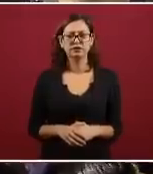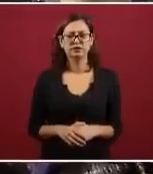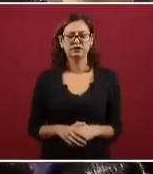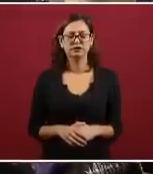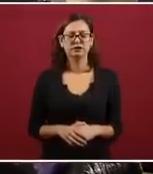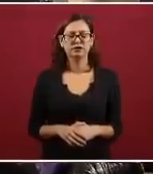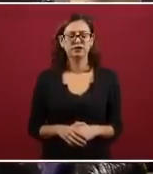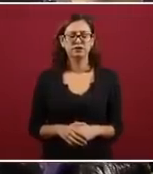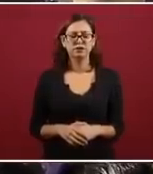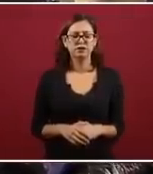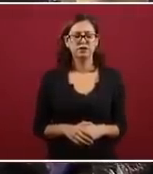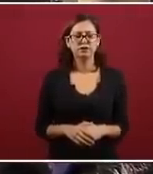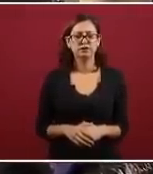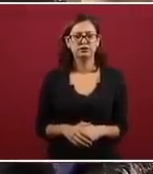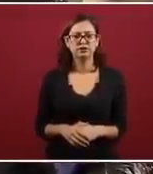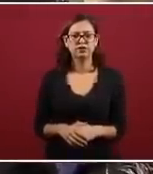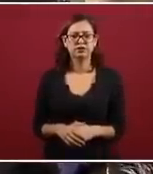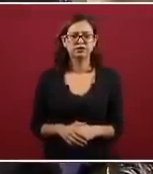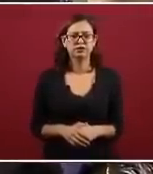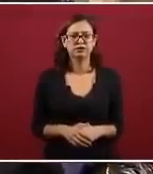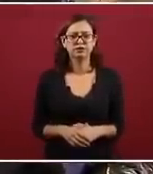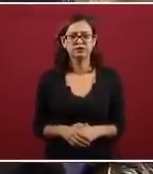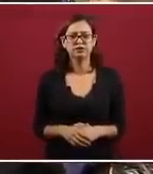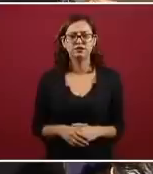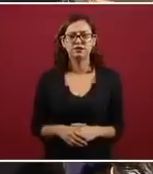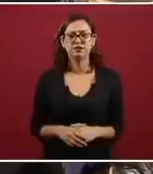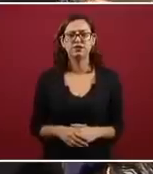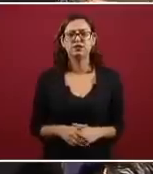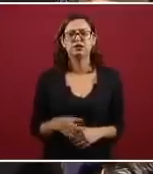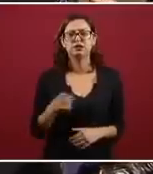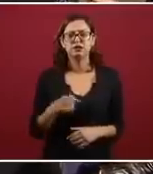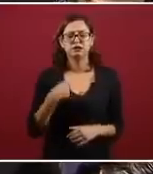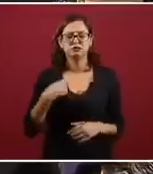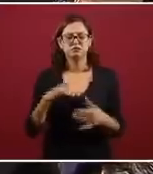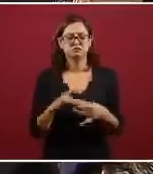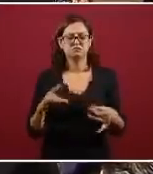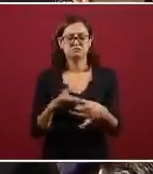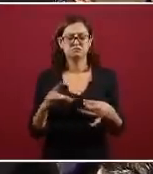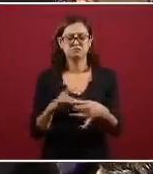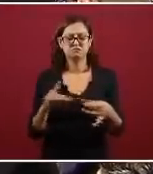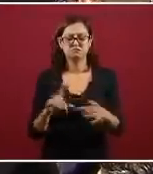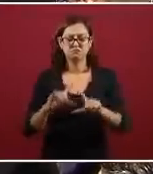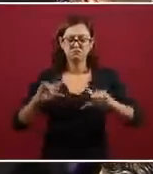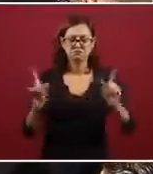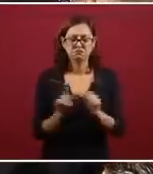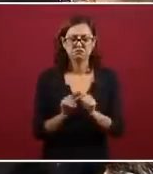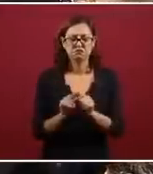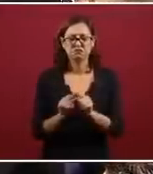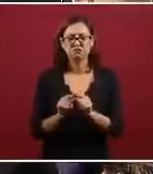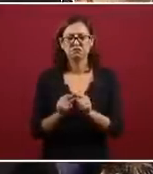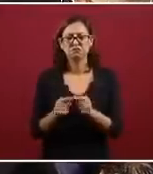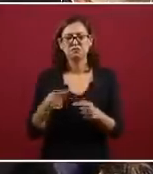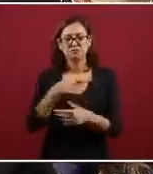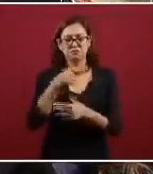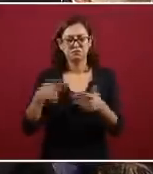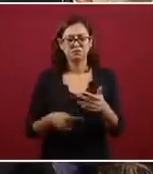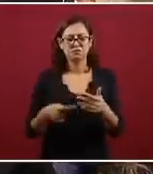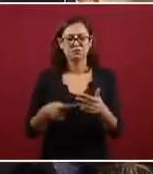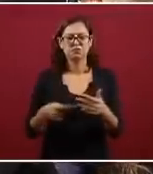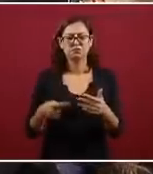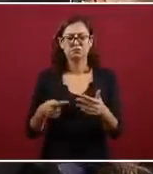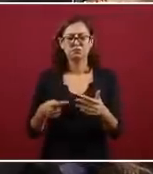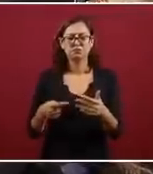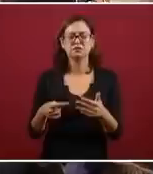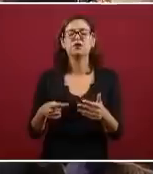Voy a hacer una narración breve del proceso porque fue, igual que todos los demás, muy importante.